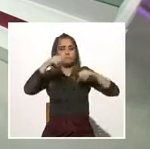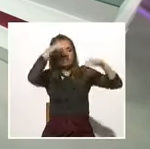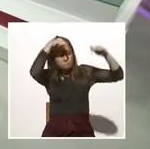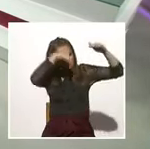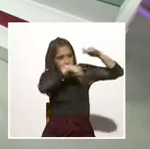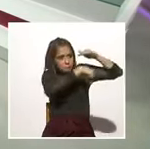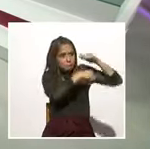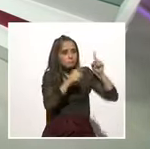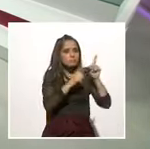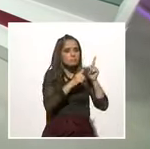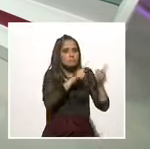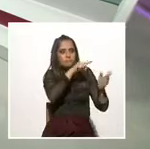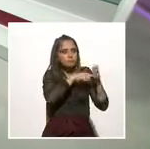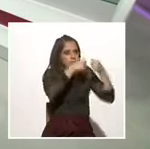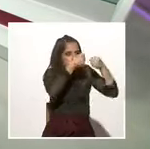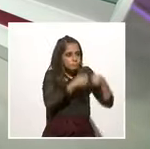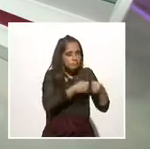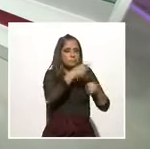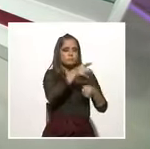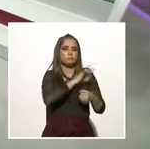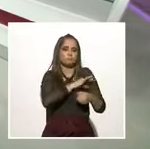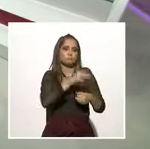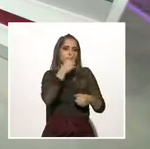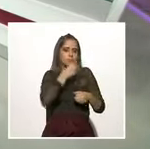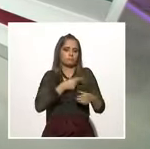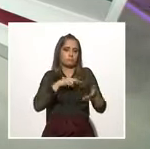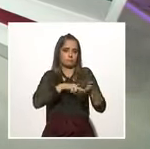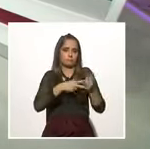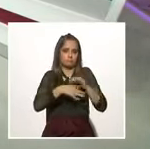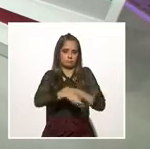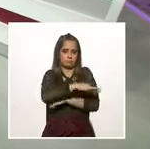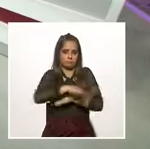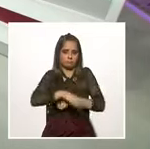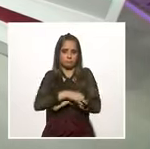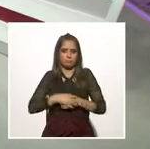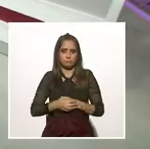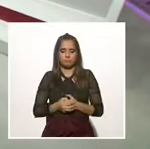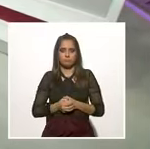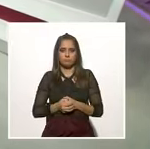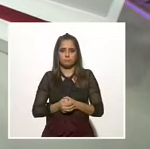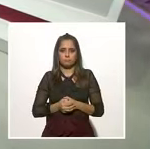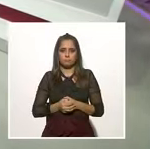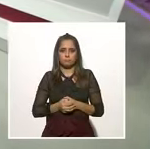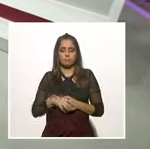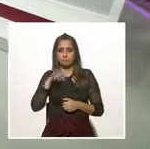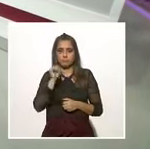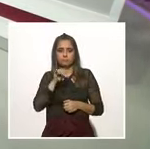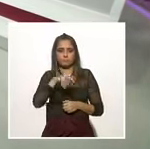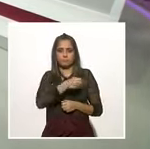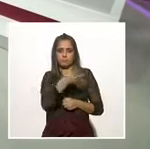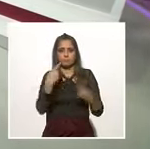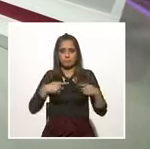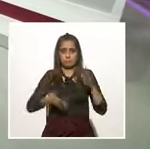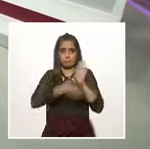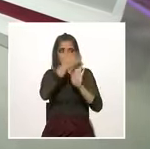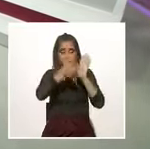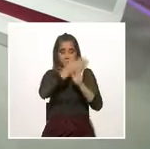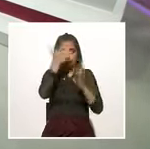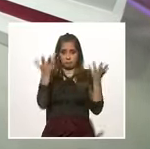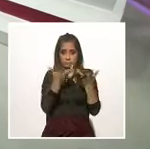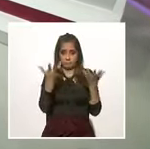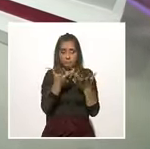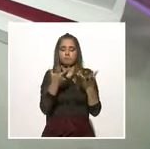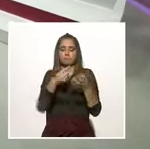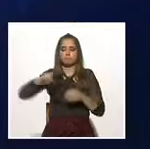un sismo, ¿no? Bueno, sí, cualquier profesional que se dedique a la construcción te puede ayudar. O sea, porque tiene